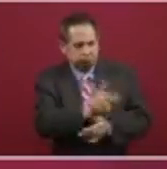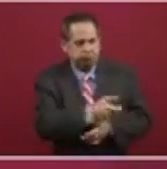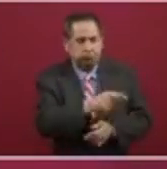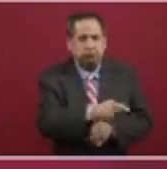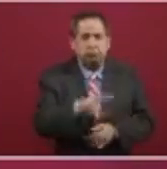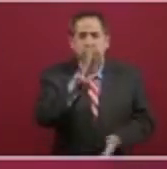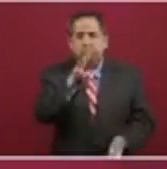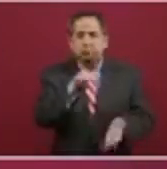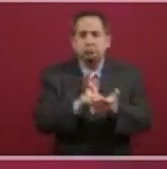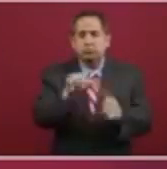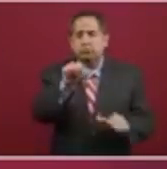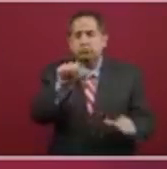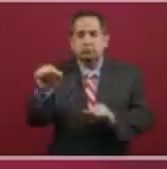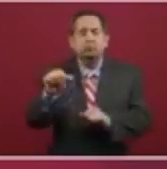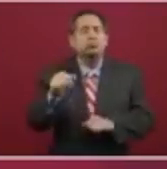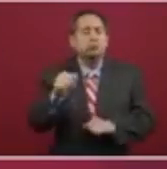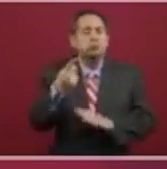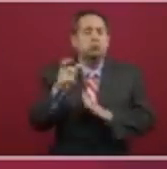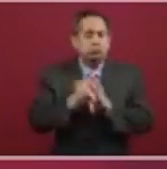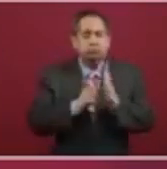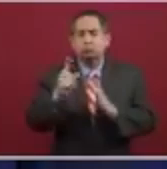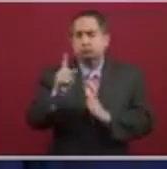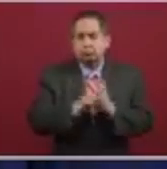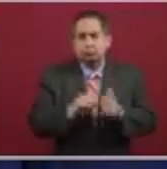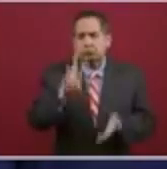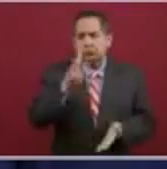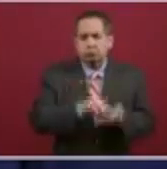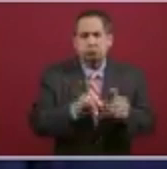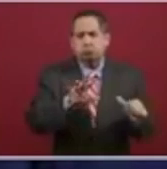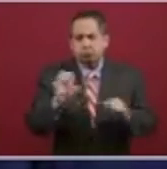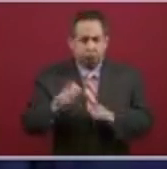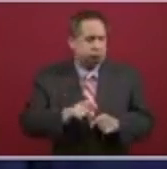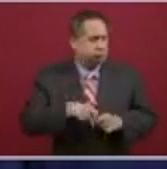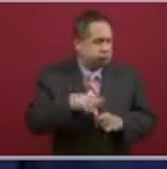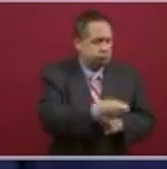3,600 pesos mensuales a los jóvenes.